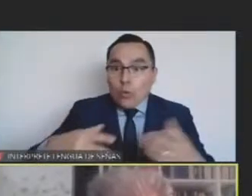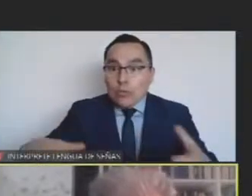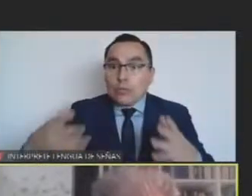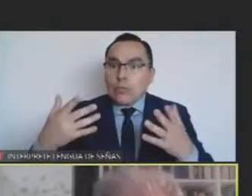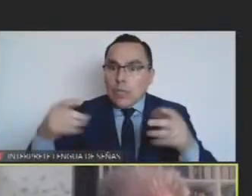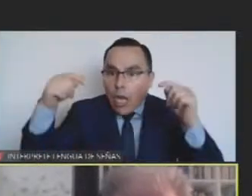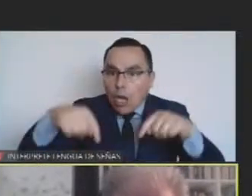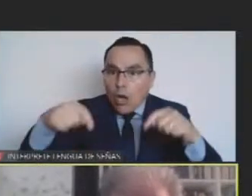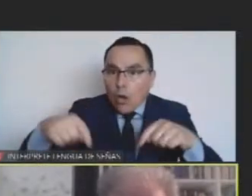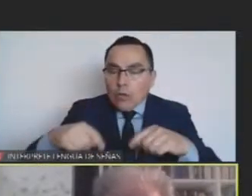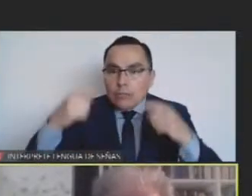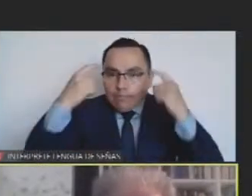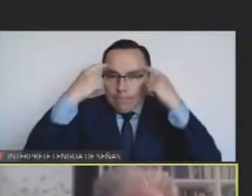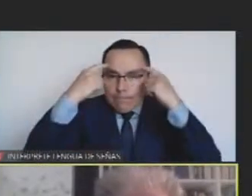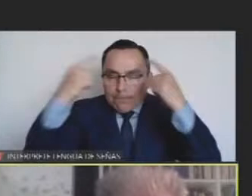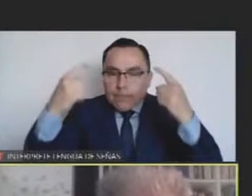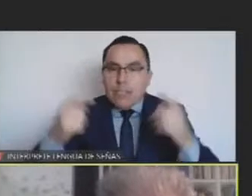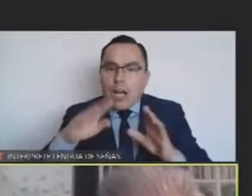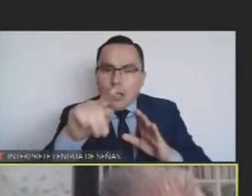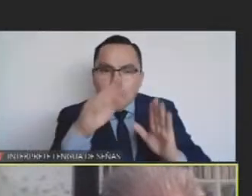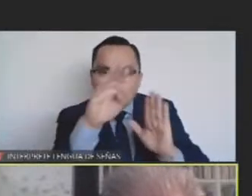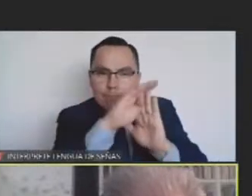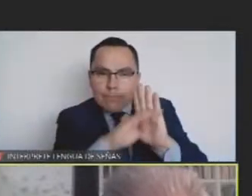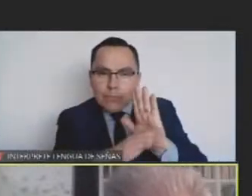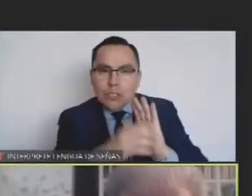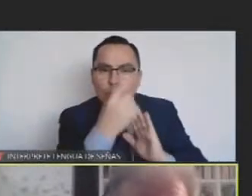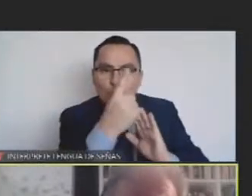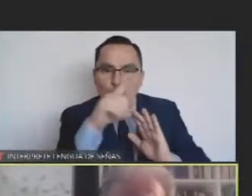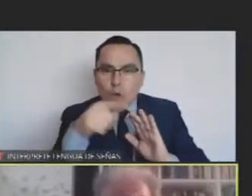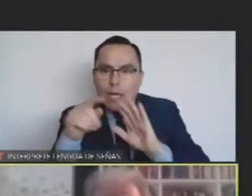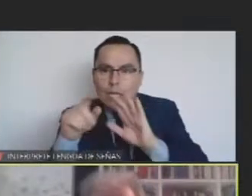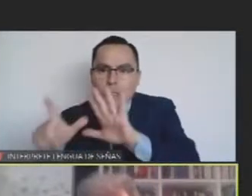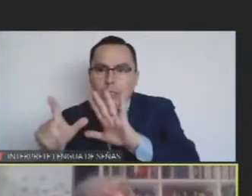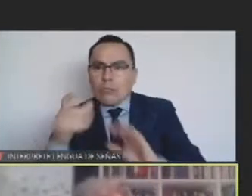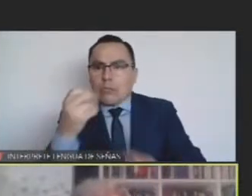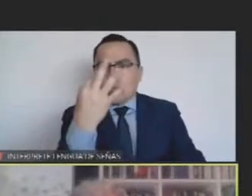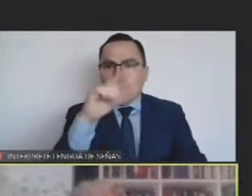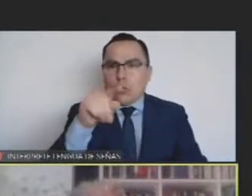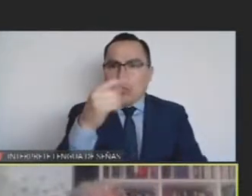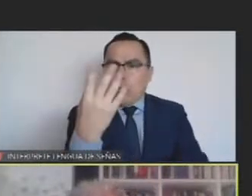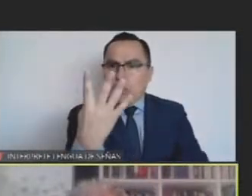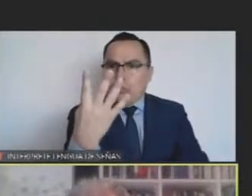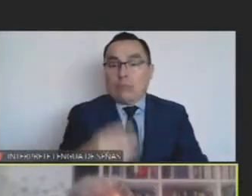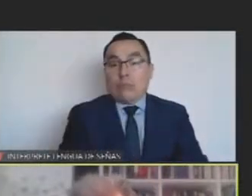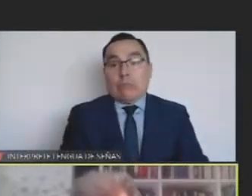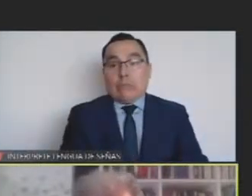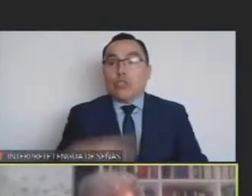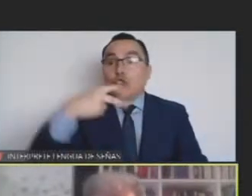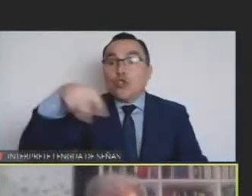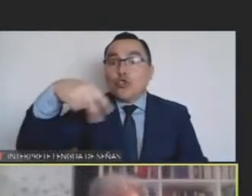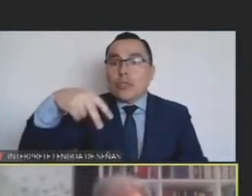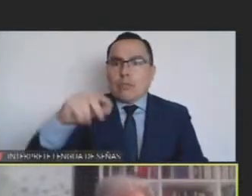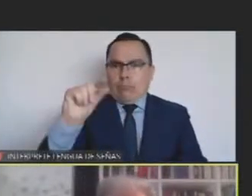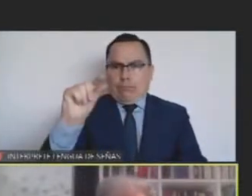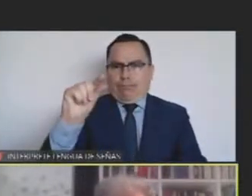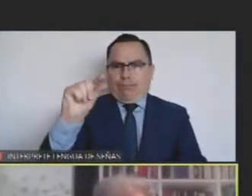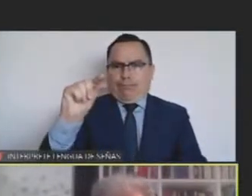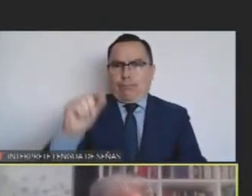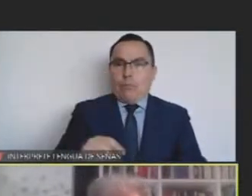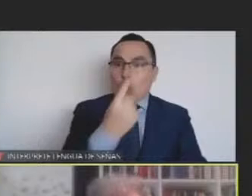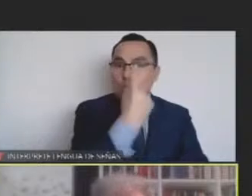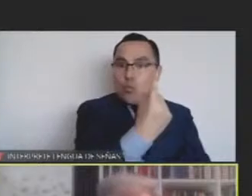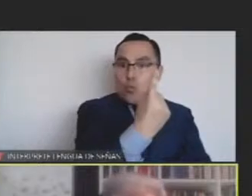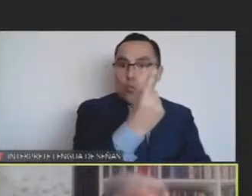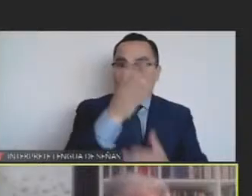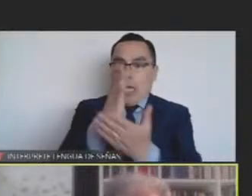mucho mejores. Acá tenemos nota de 1 a 7 y la nota promedio es un 3,4. ¿Okay? Y hay grandes variaciones entre distintos grupos